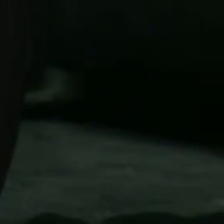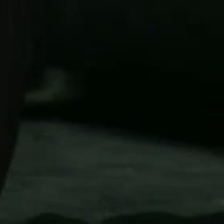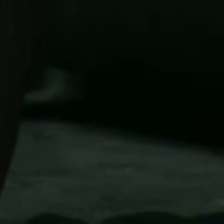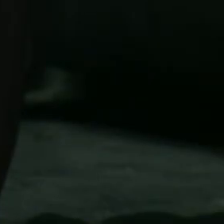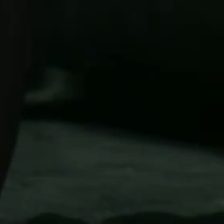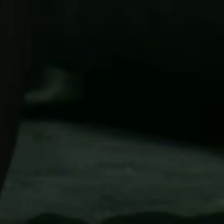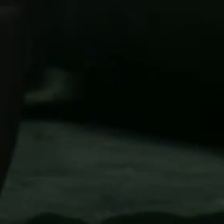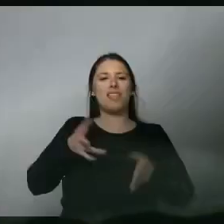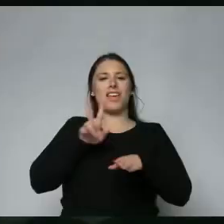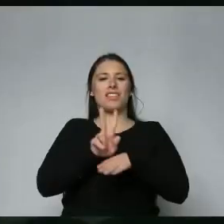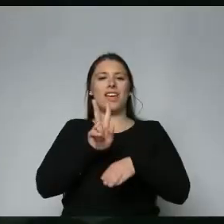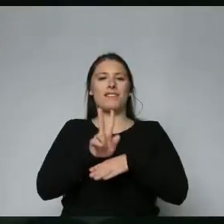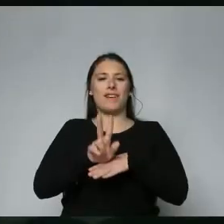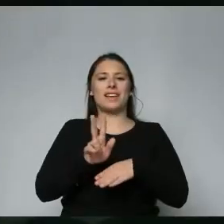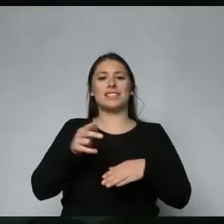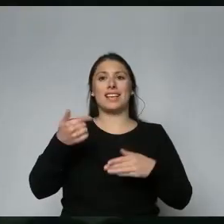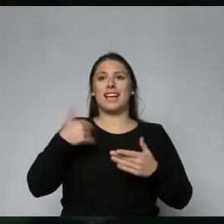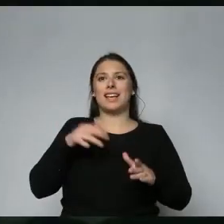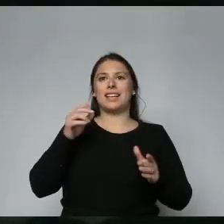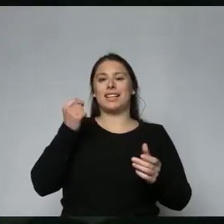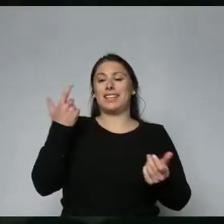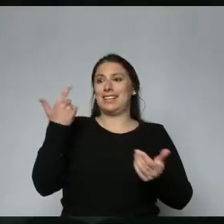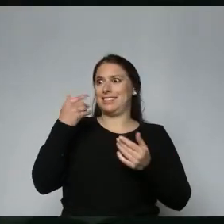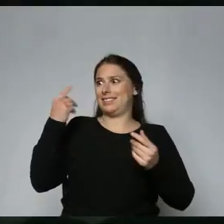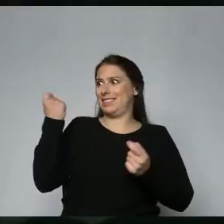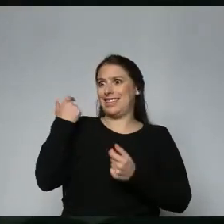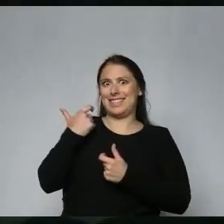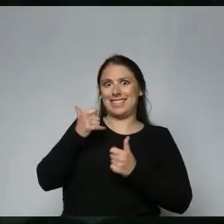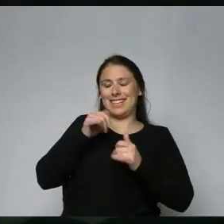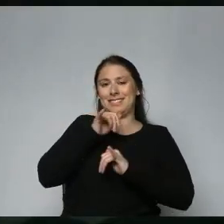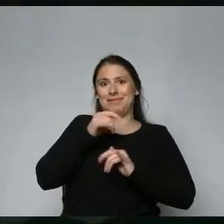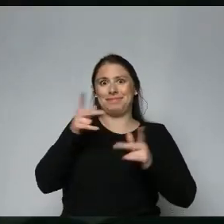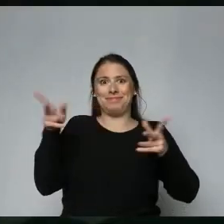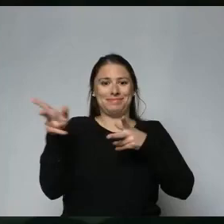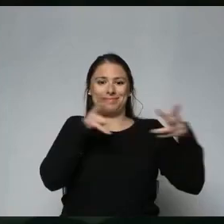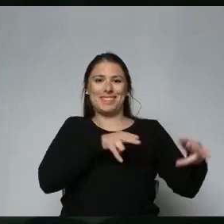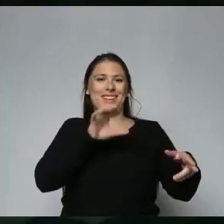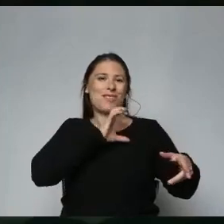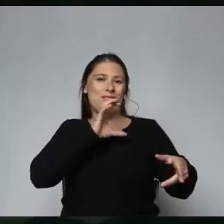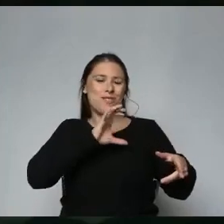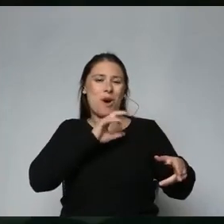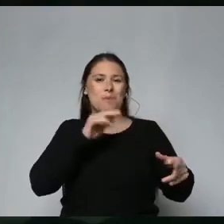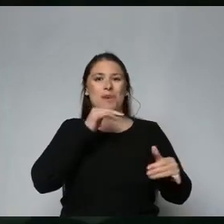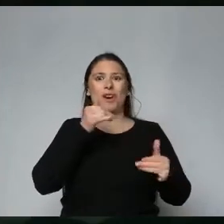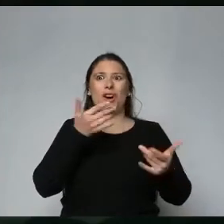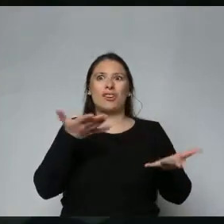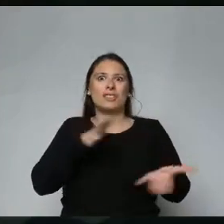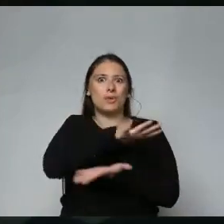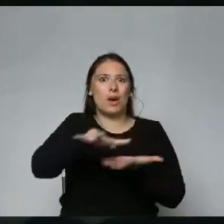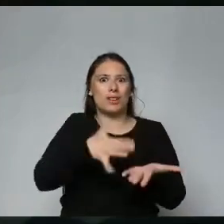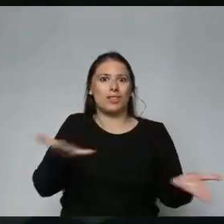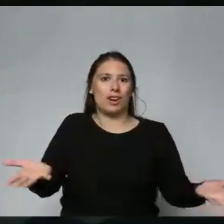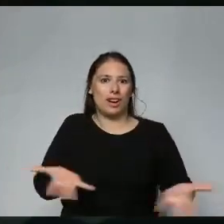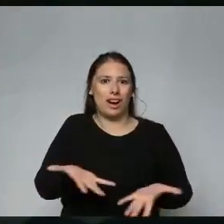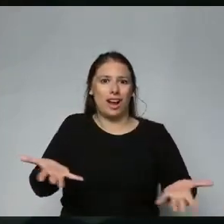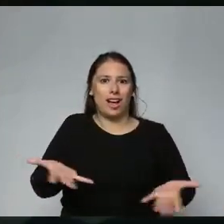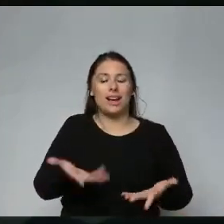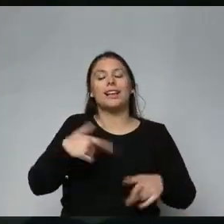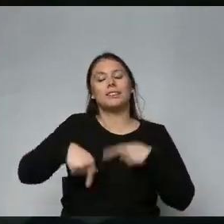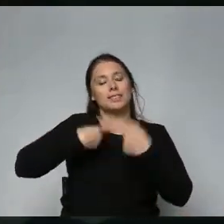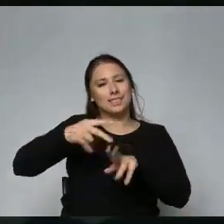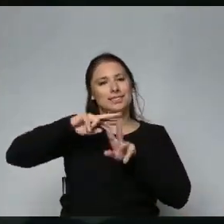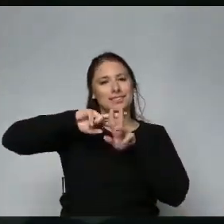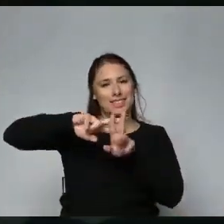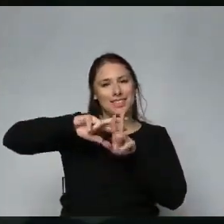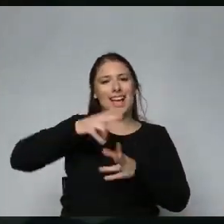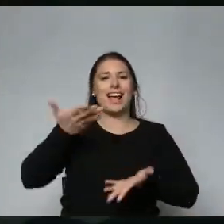Volvemos con Legítima Defensa después de este desopilante bloque de Leandro Ureta con lo que está pasando. Seguí poniendo el